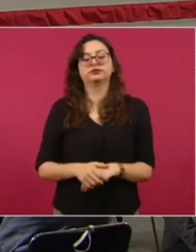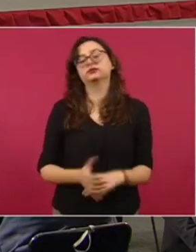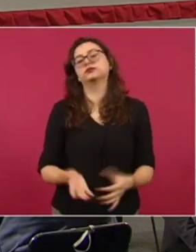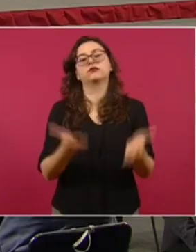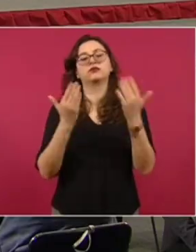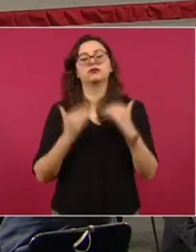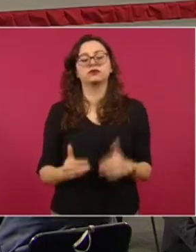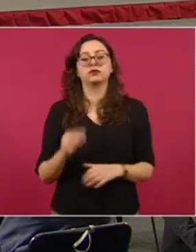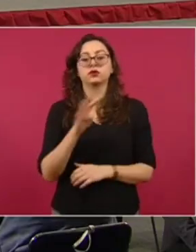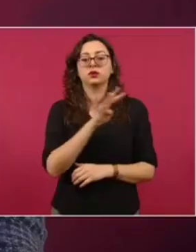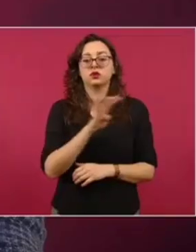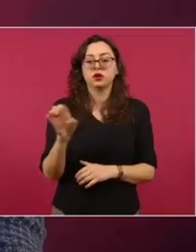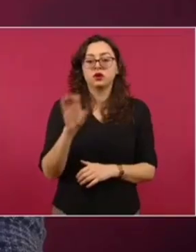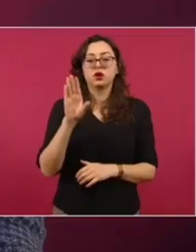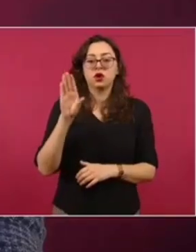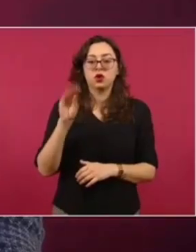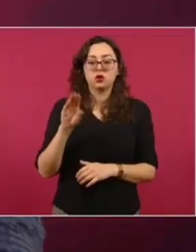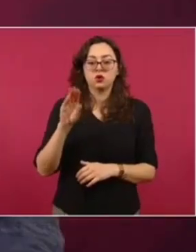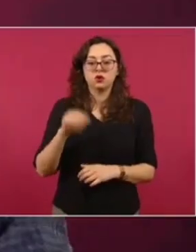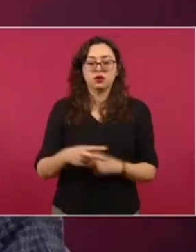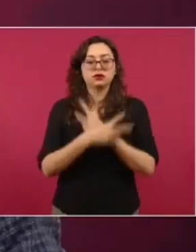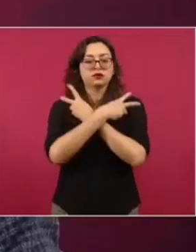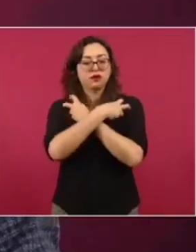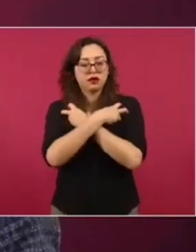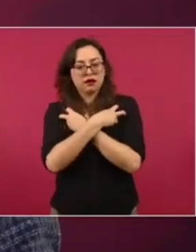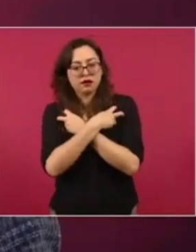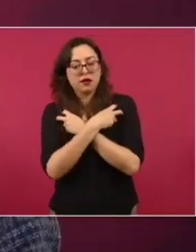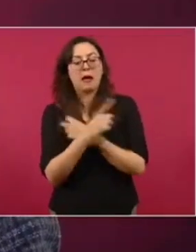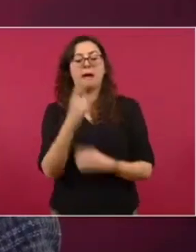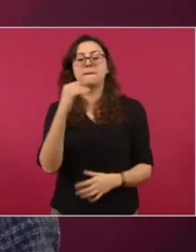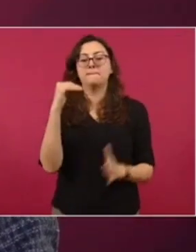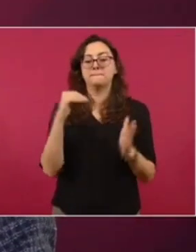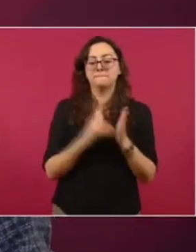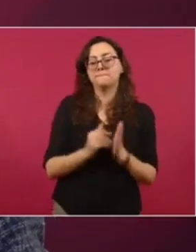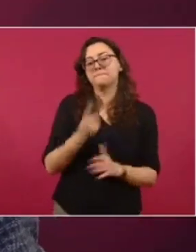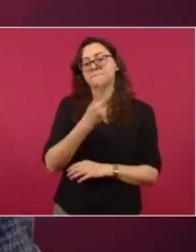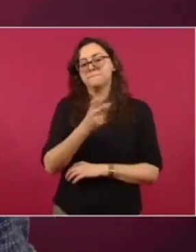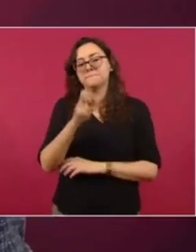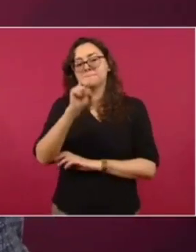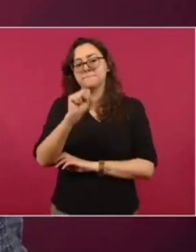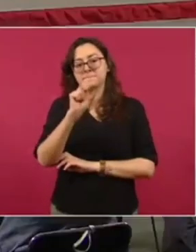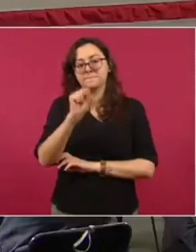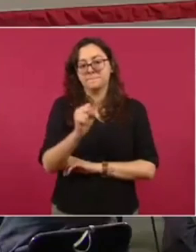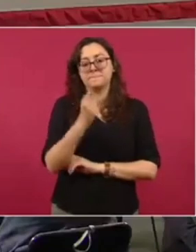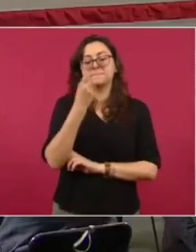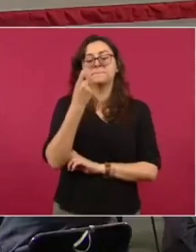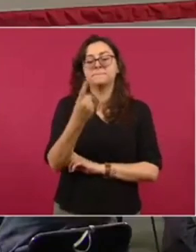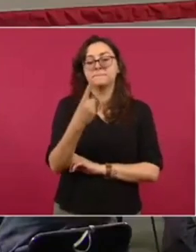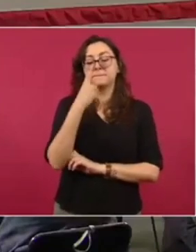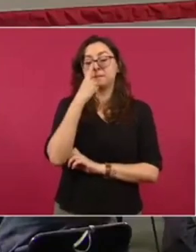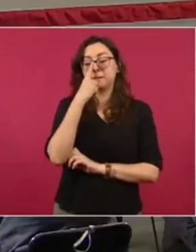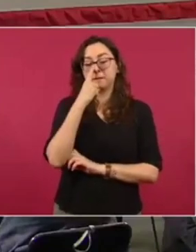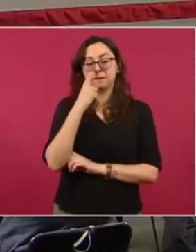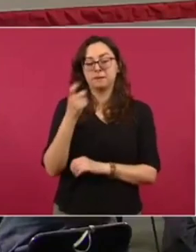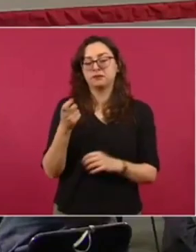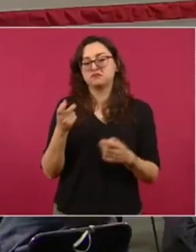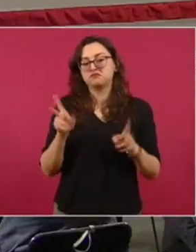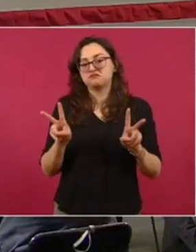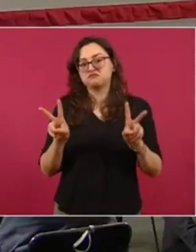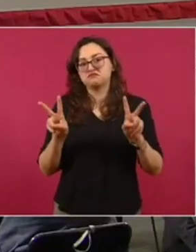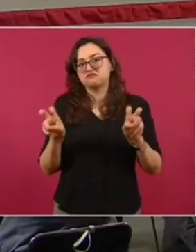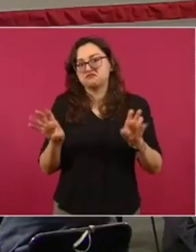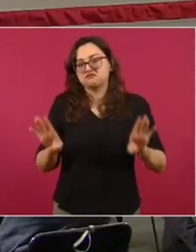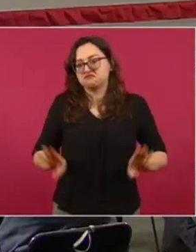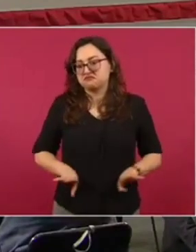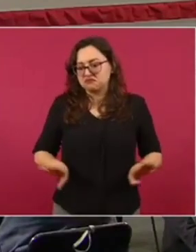490 enterramientos humanos y mil 261 rasgos naturales asociados a